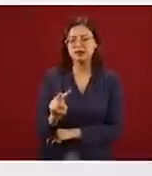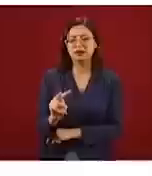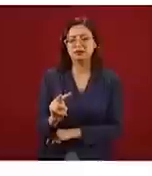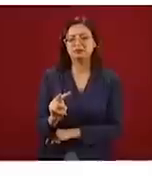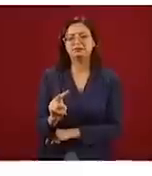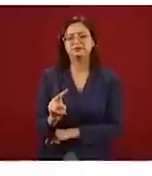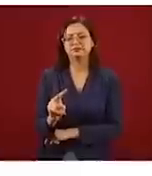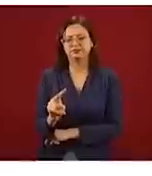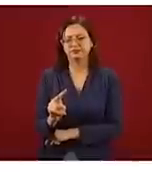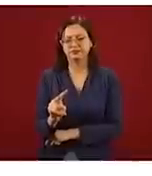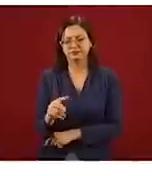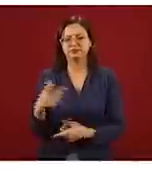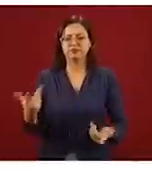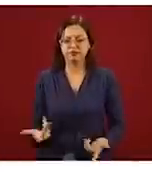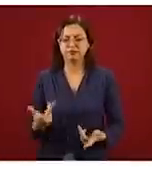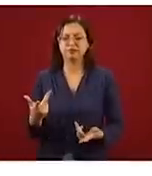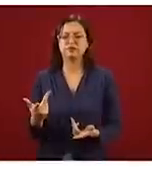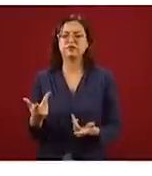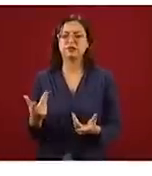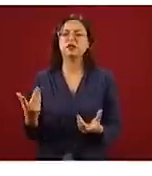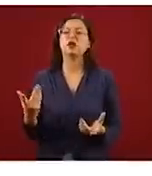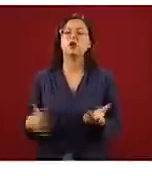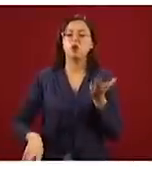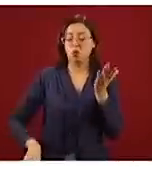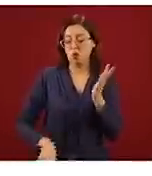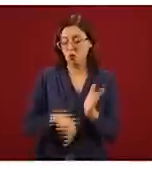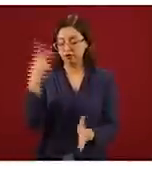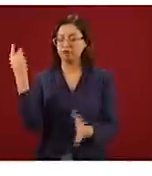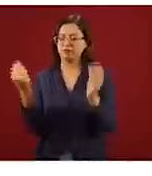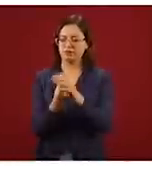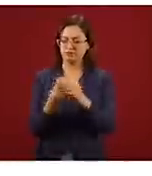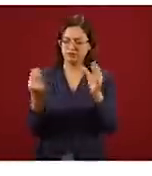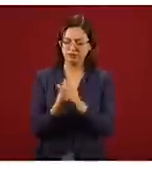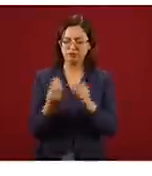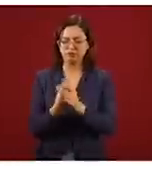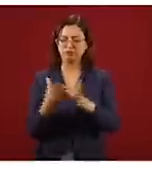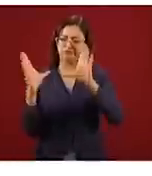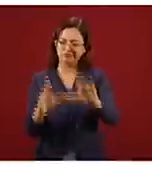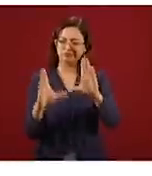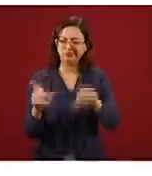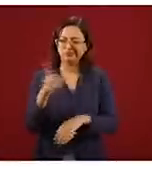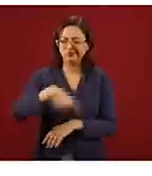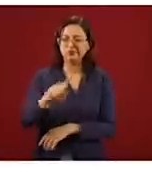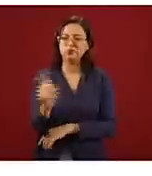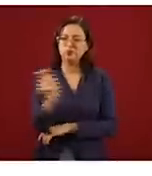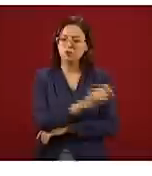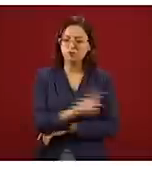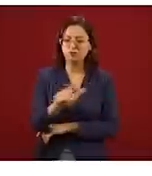el entrenamiento, la reorientación profesional del personal de promoción de la salud. Teníamos